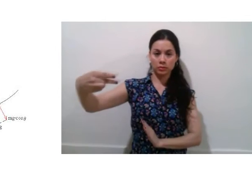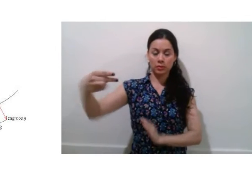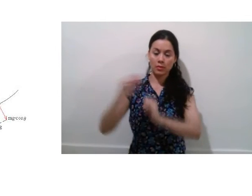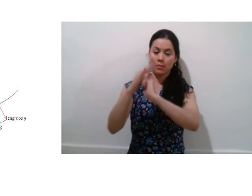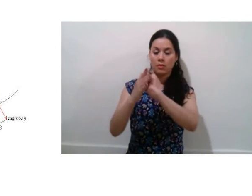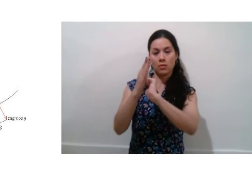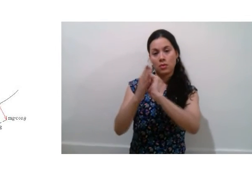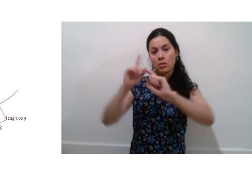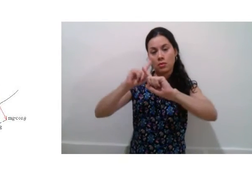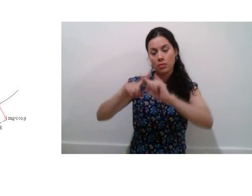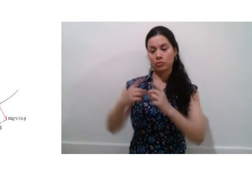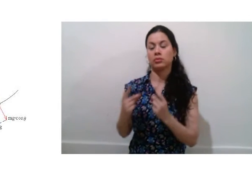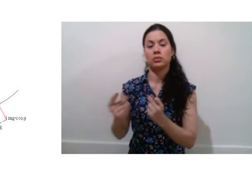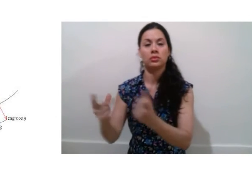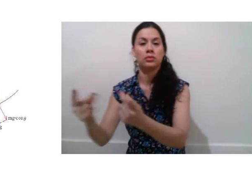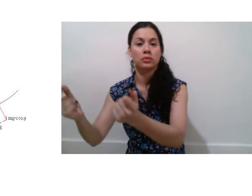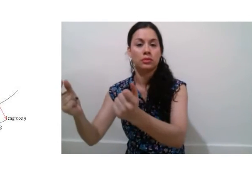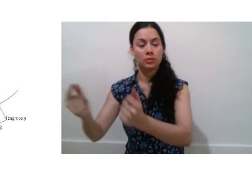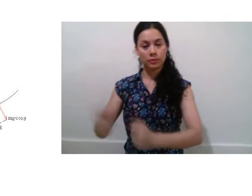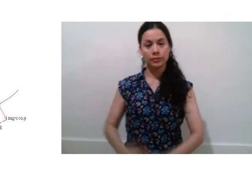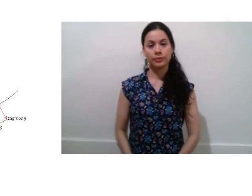la masa por la aceleración.